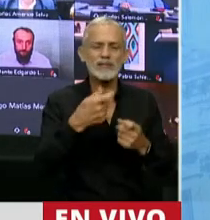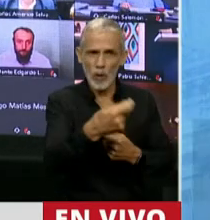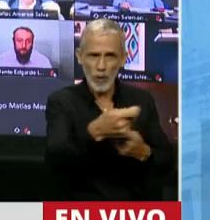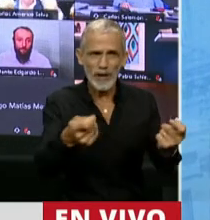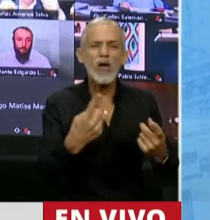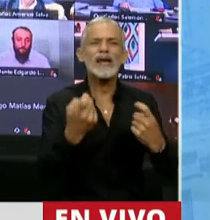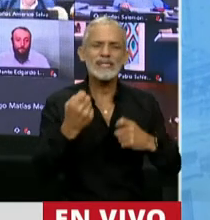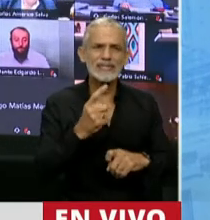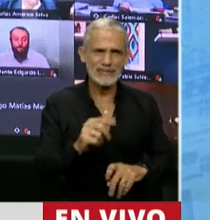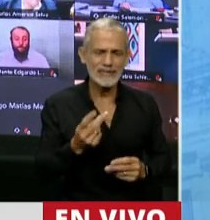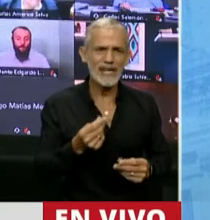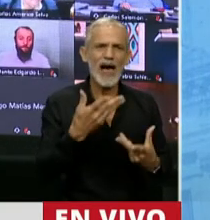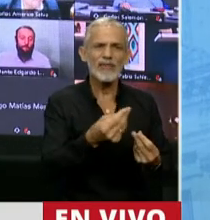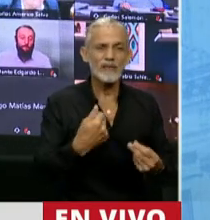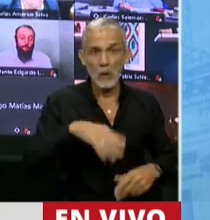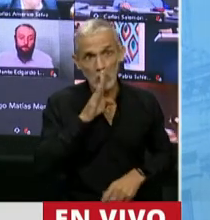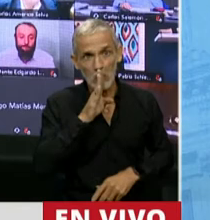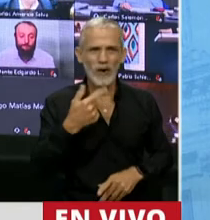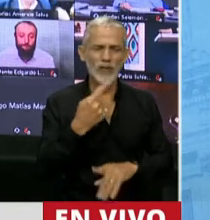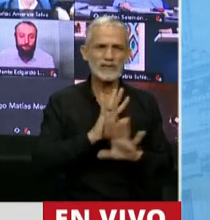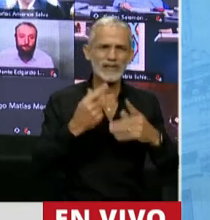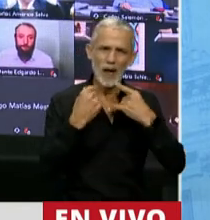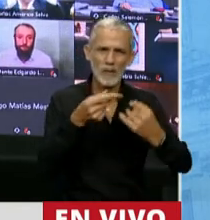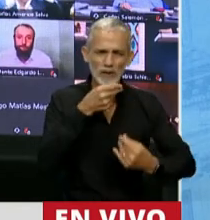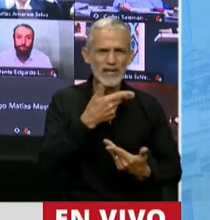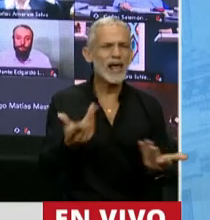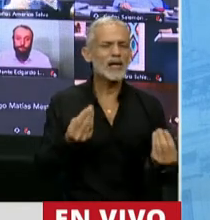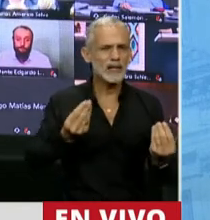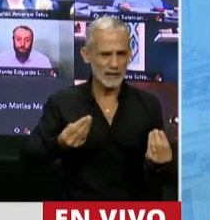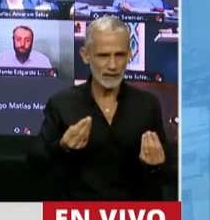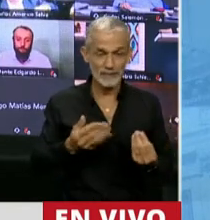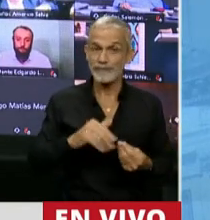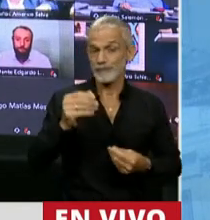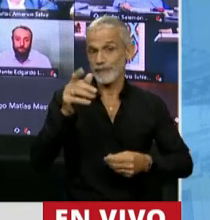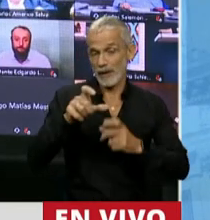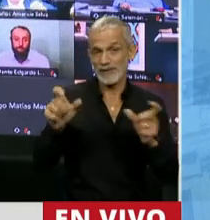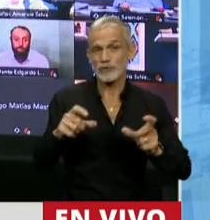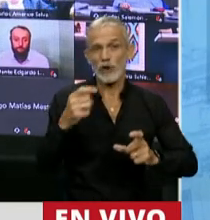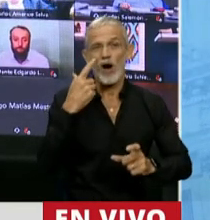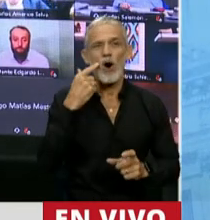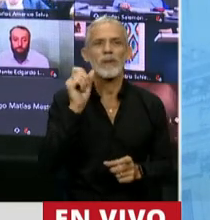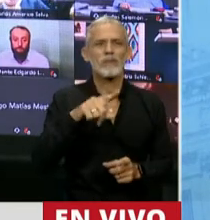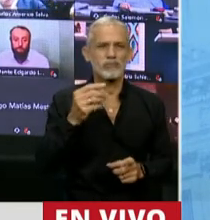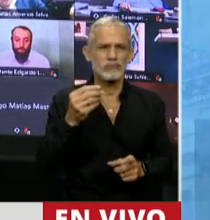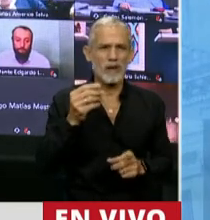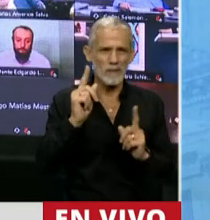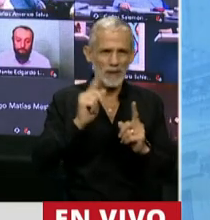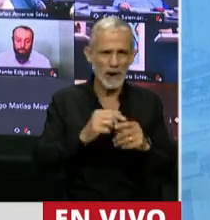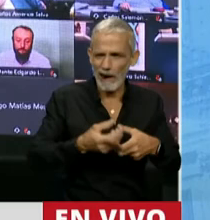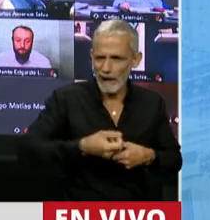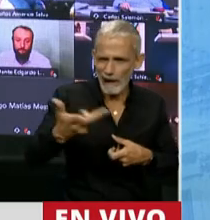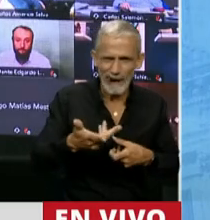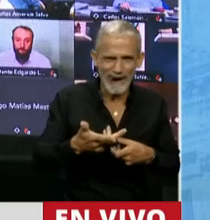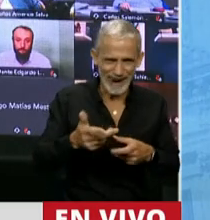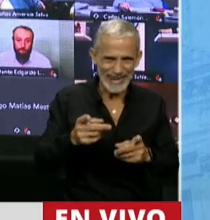necesitan, no se manifiestan, no se expresan? Quizás también el hombre del famoso mortero casero, que